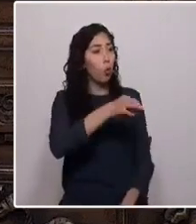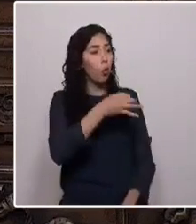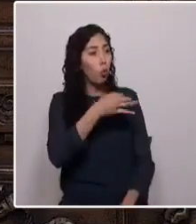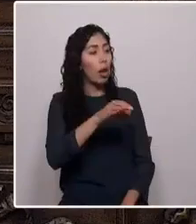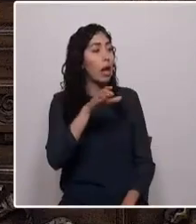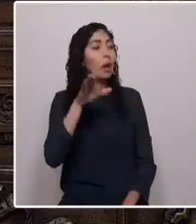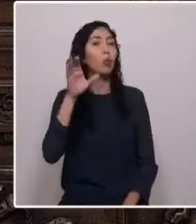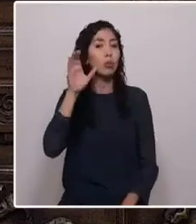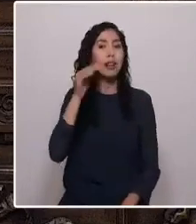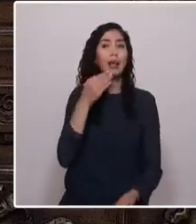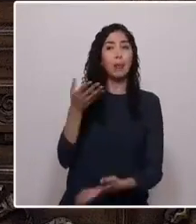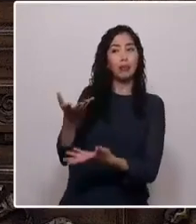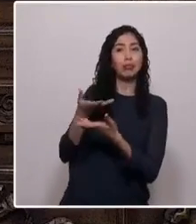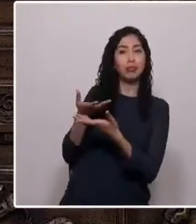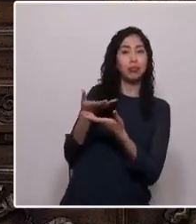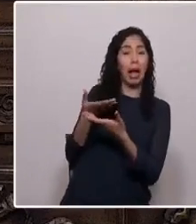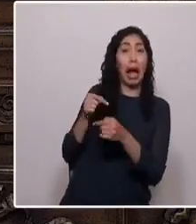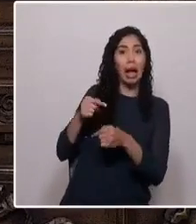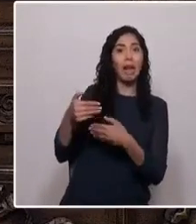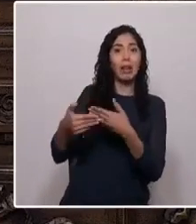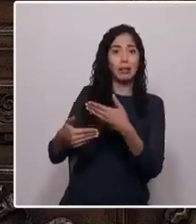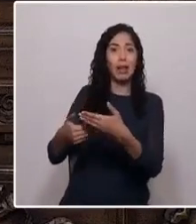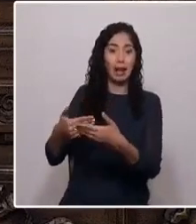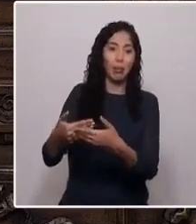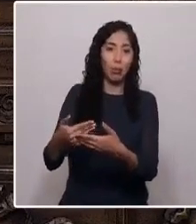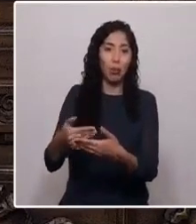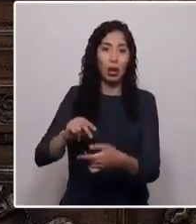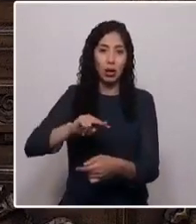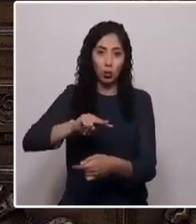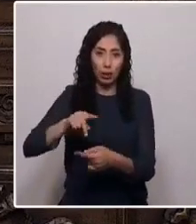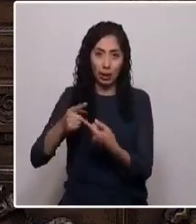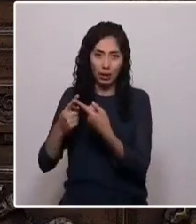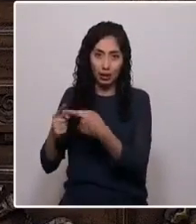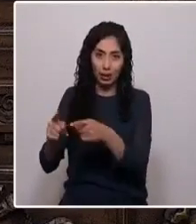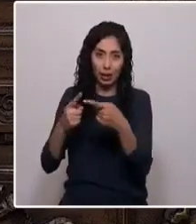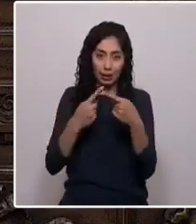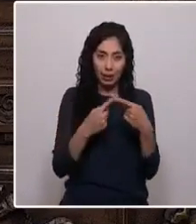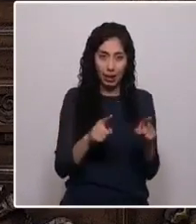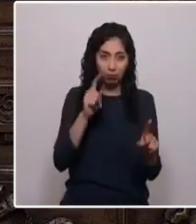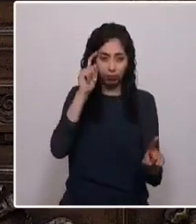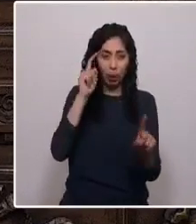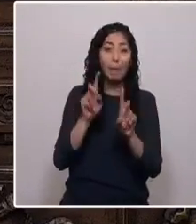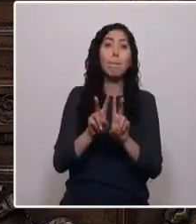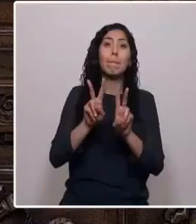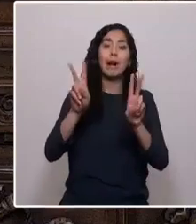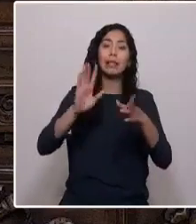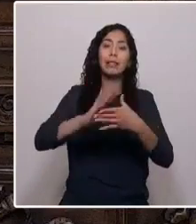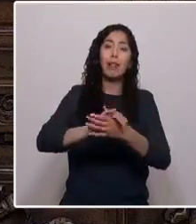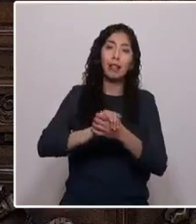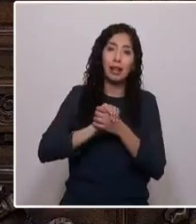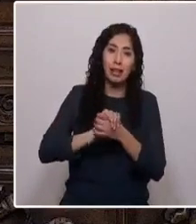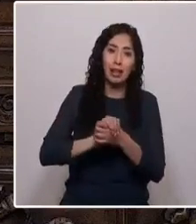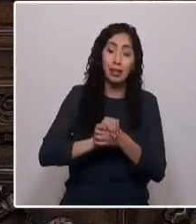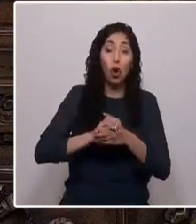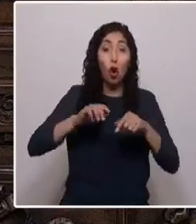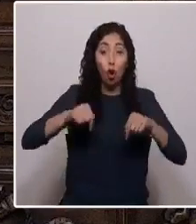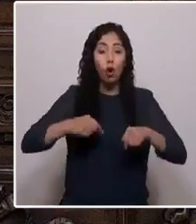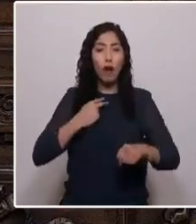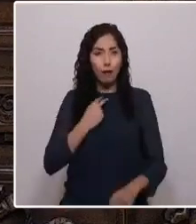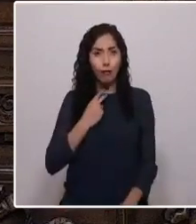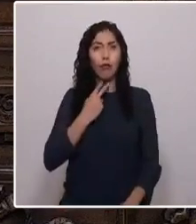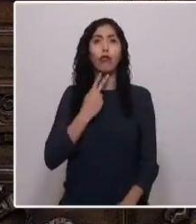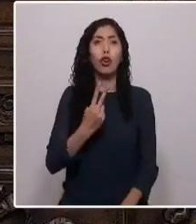así avanzaremos en nuestras diferencias. Por la paz y la prefraternidad, hoy levanto la voz que